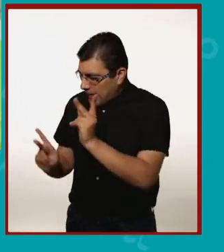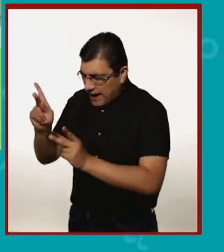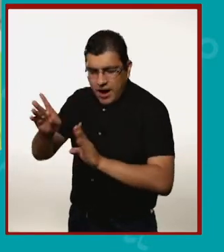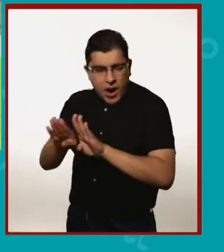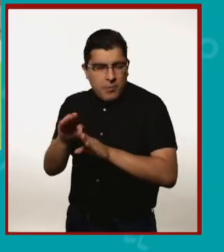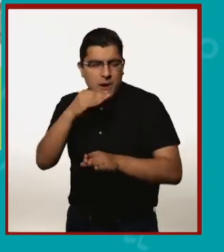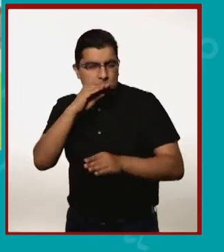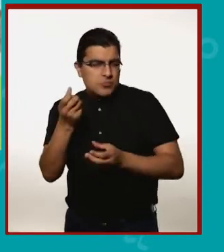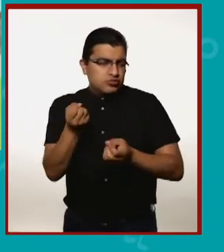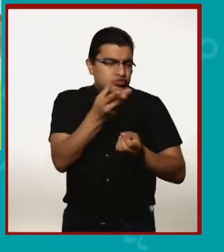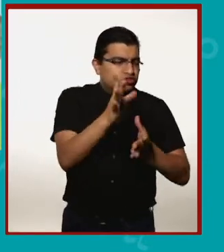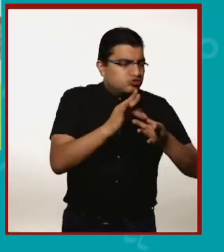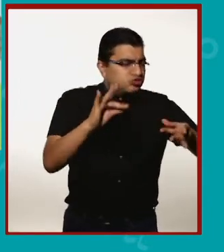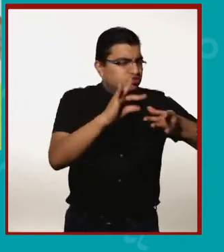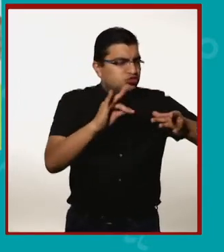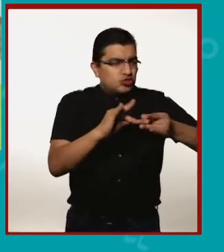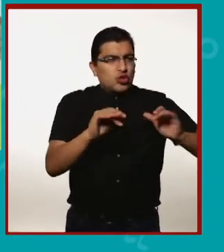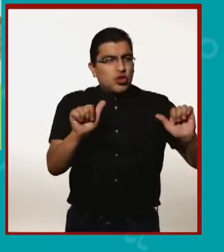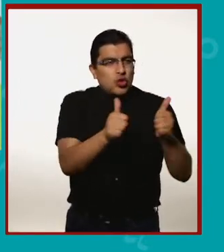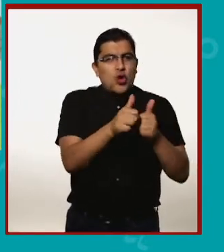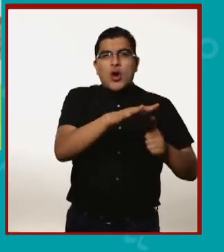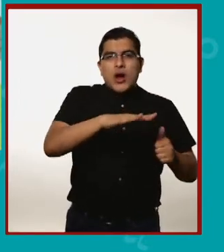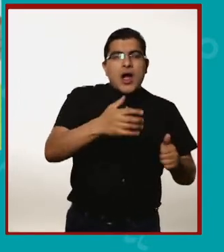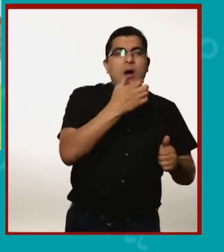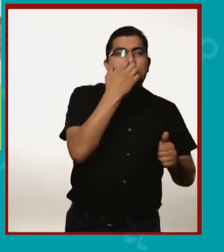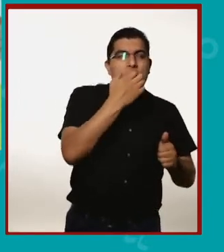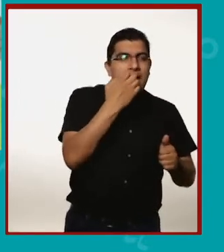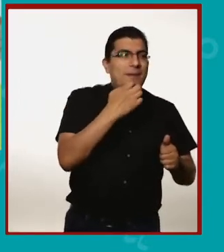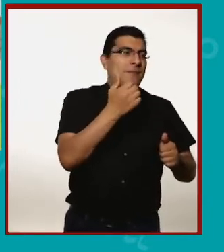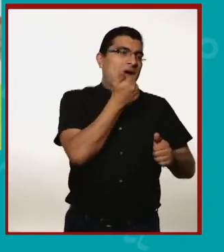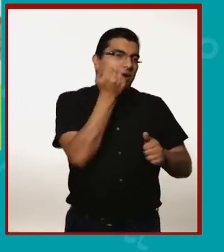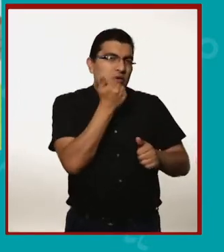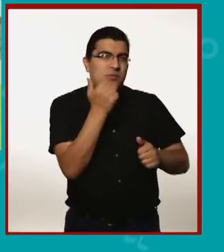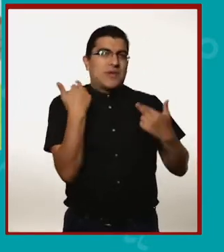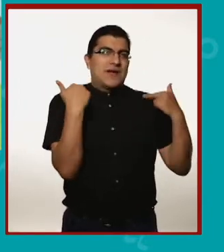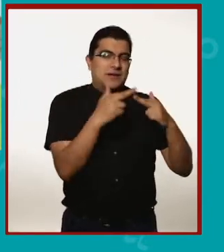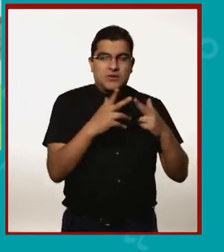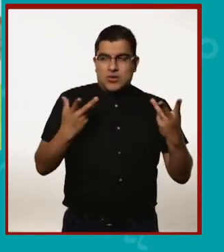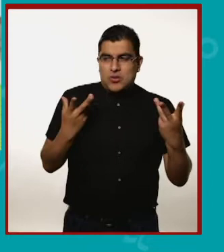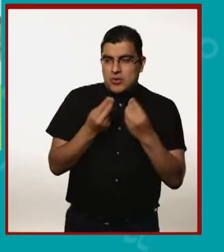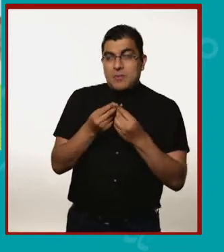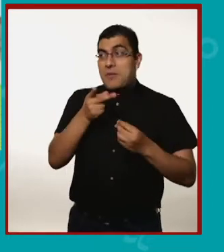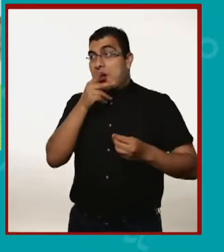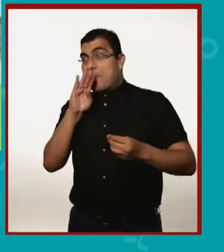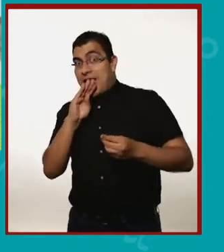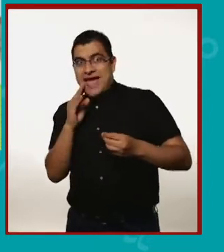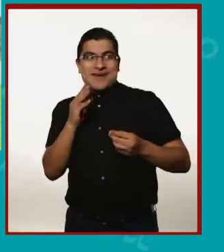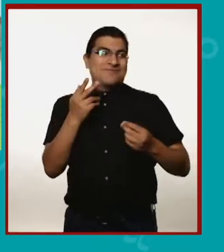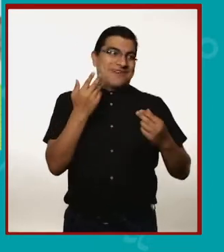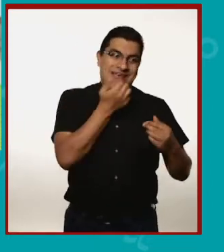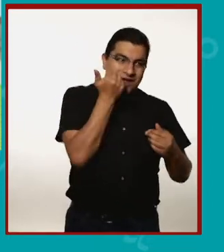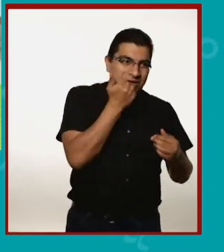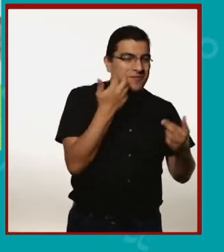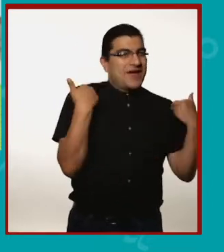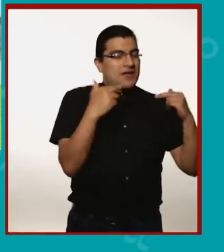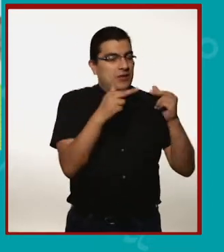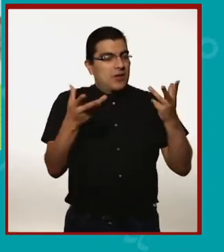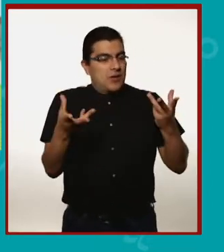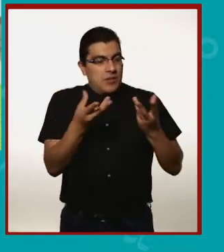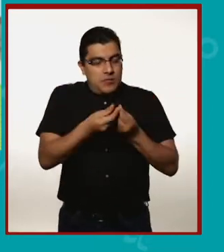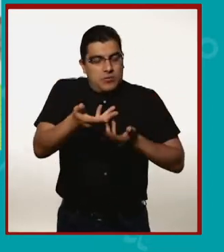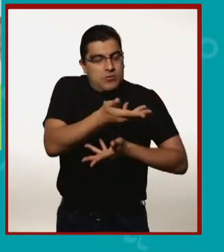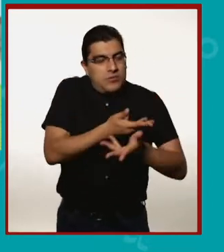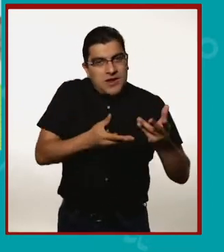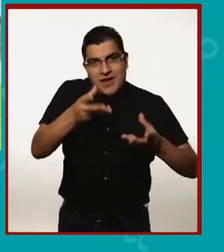con estudiantes y docentes. Así, todas las personas de la comunidad participan, comparten y aprenden. De